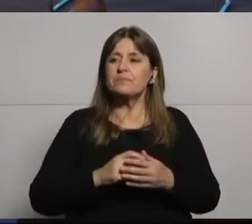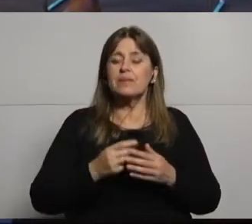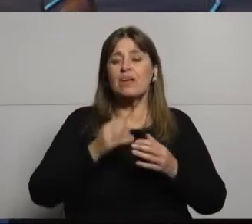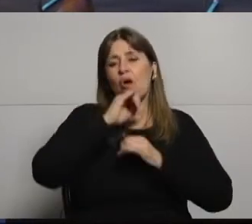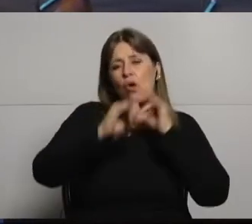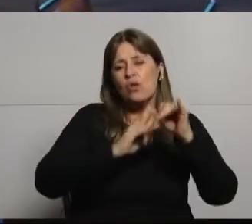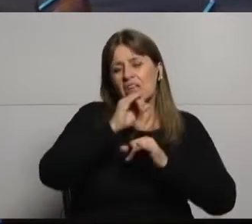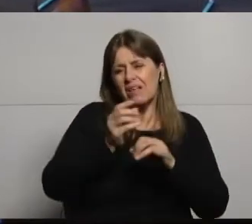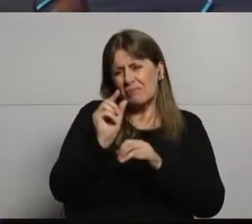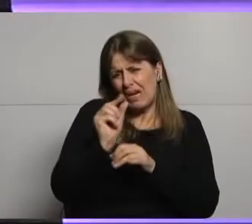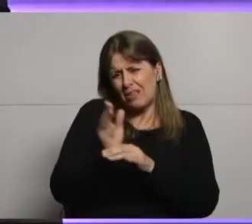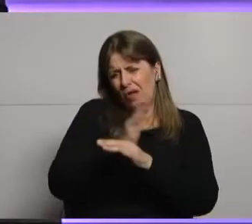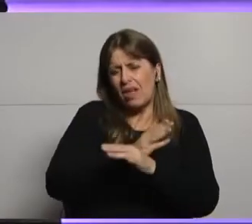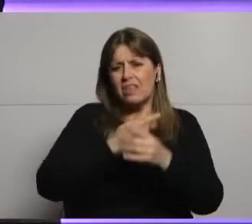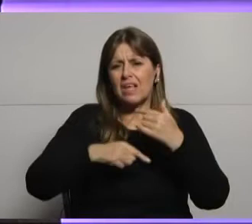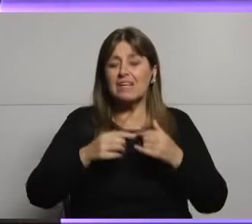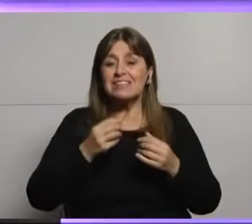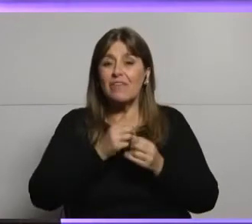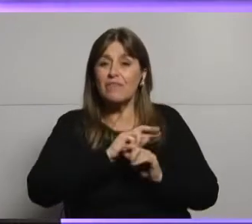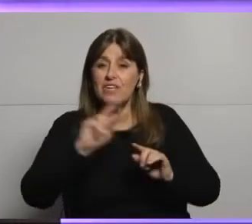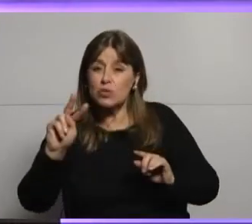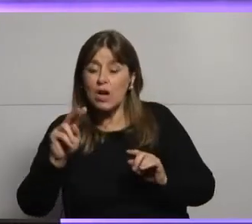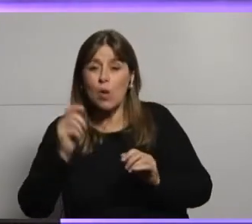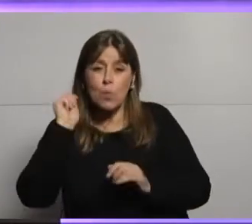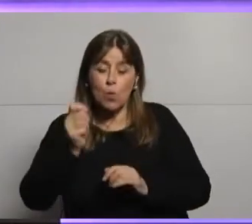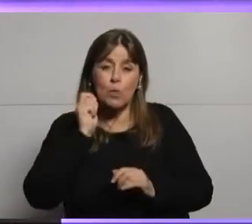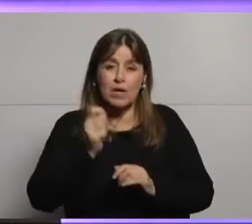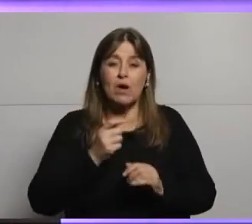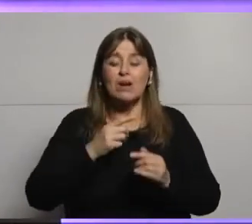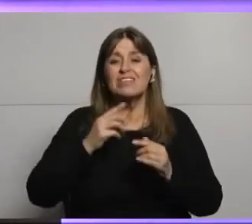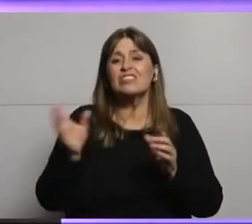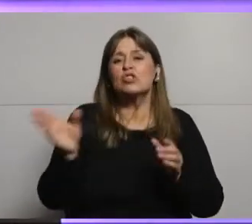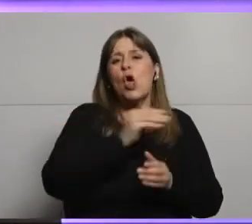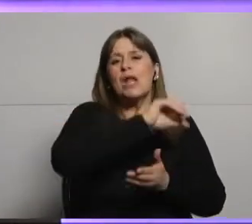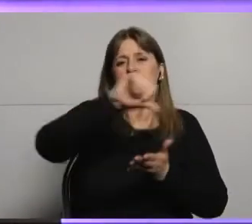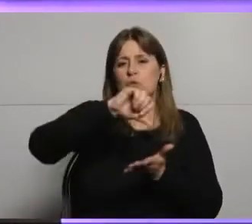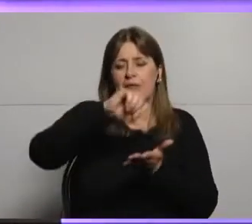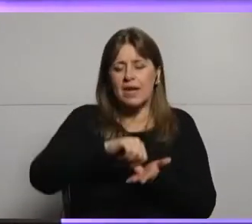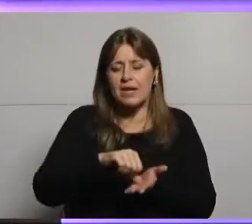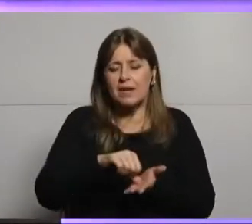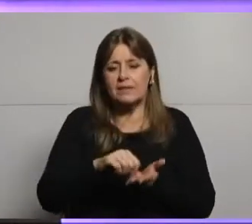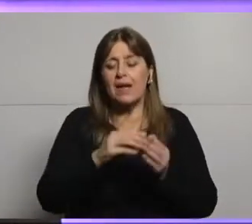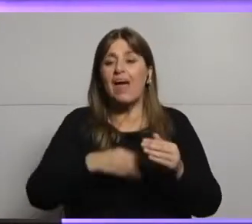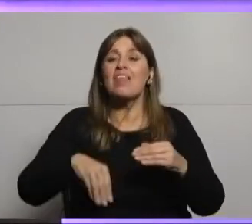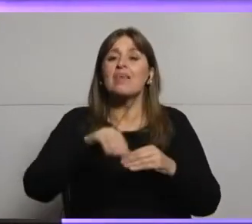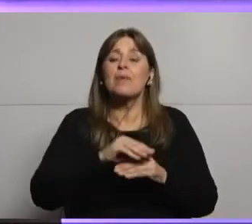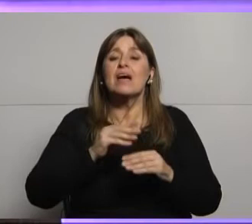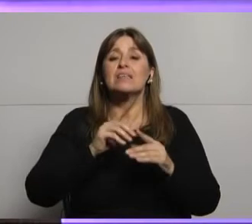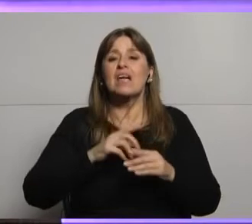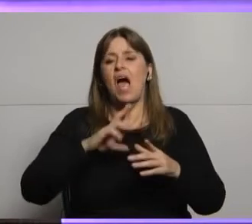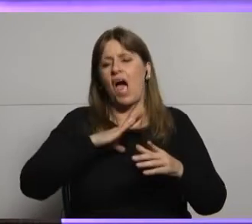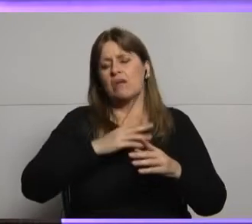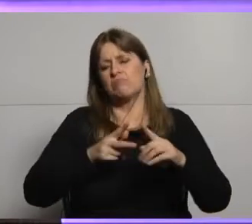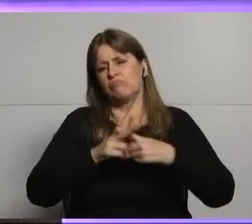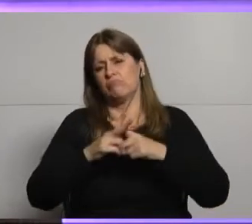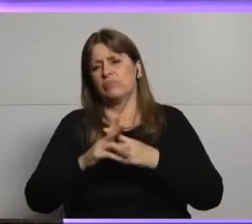que les conté hace un ratito fue el público, visualizador público a toda la ciudadanía, ahí está. Además, hay un montón de herramientas y un